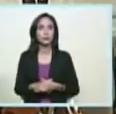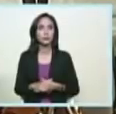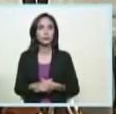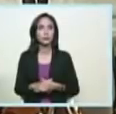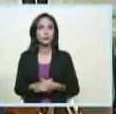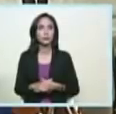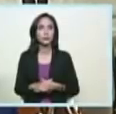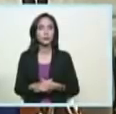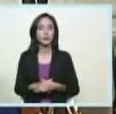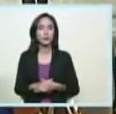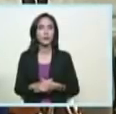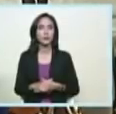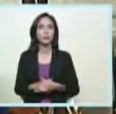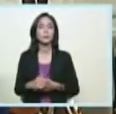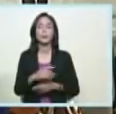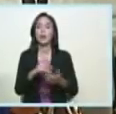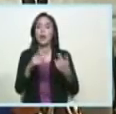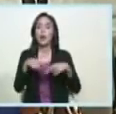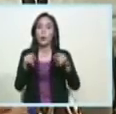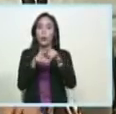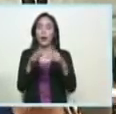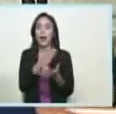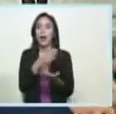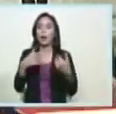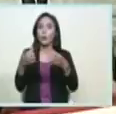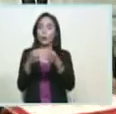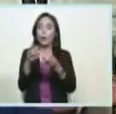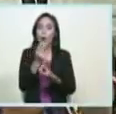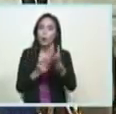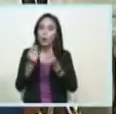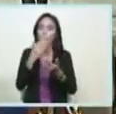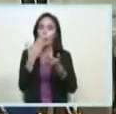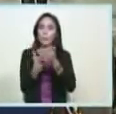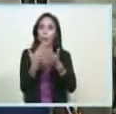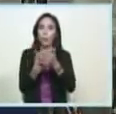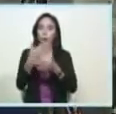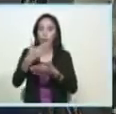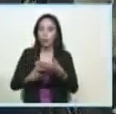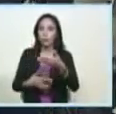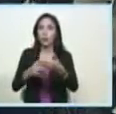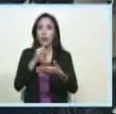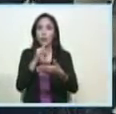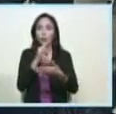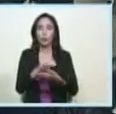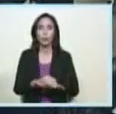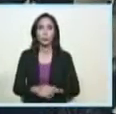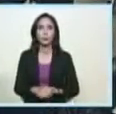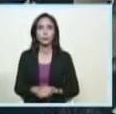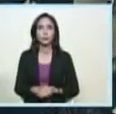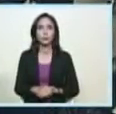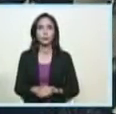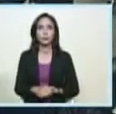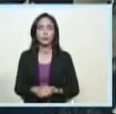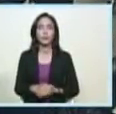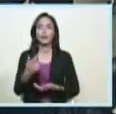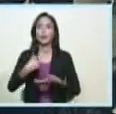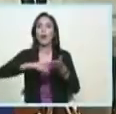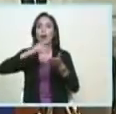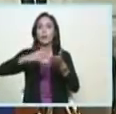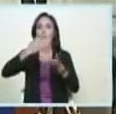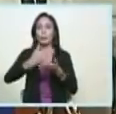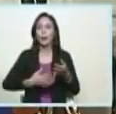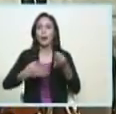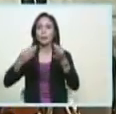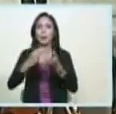necesario igualmente el equipo económico me propone y así lo anunció voy a firmar el decreto